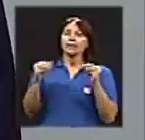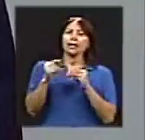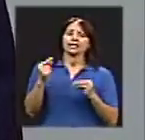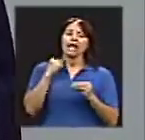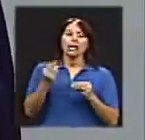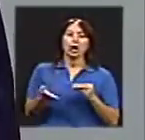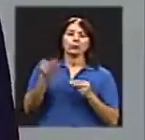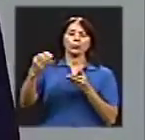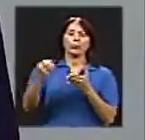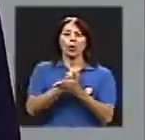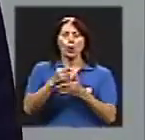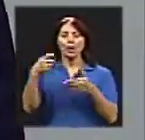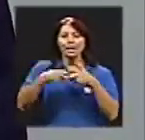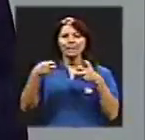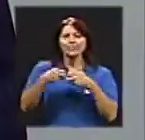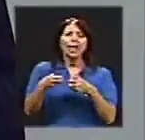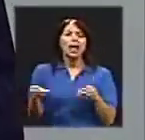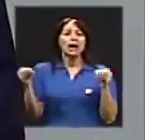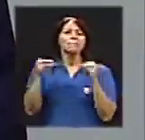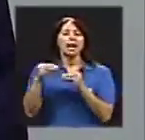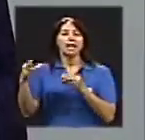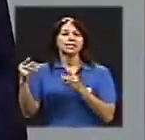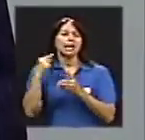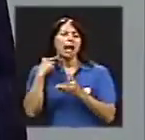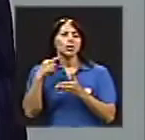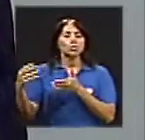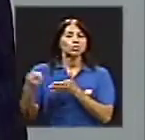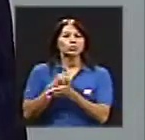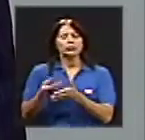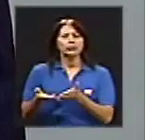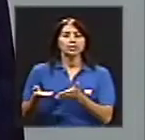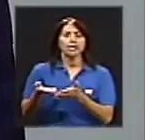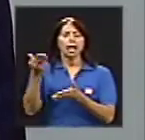las tarifas del agua o de los autobuses.